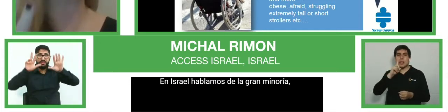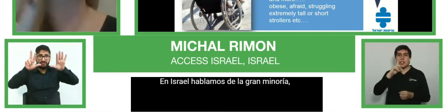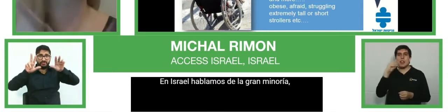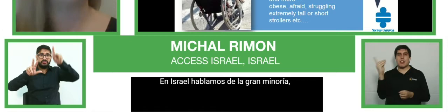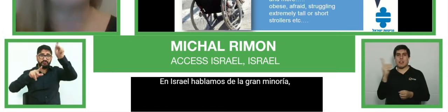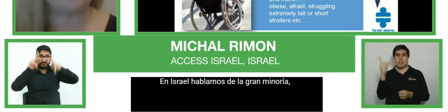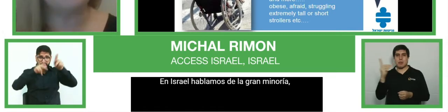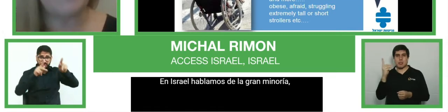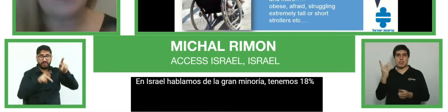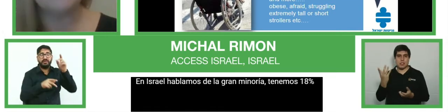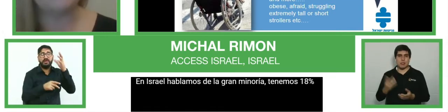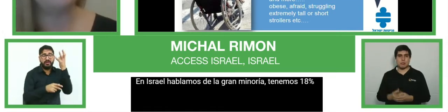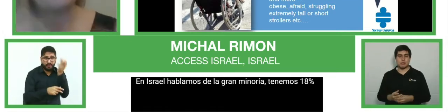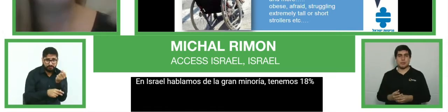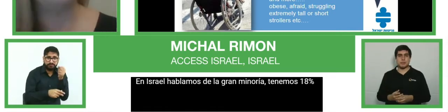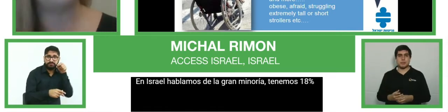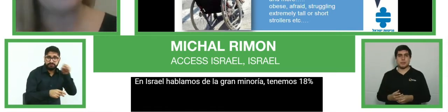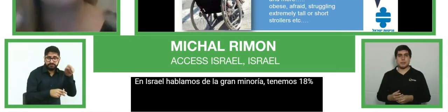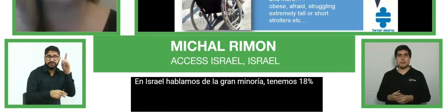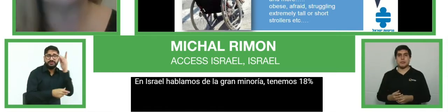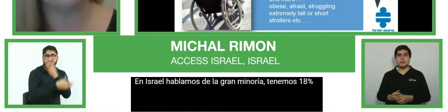discapacidades y